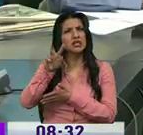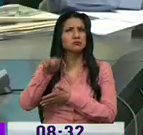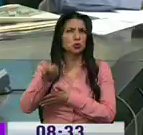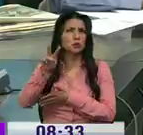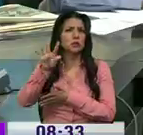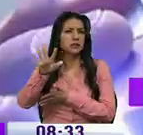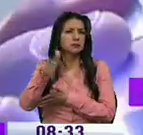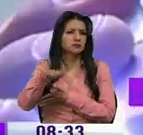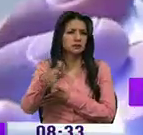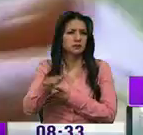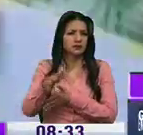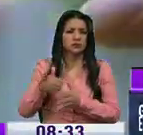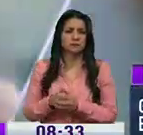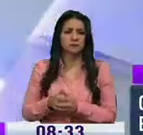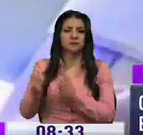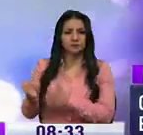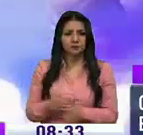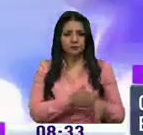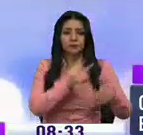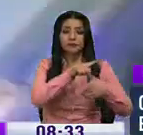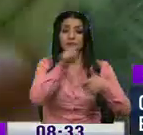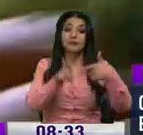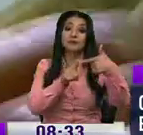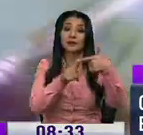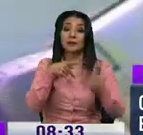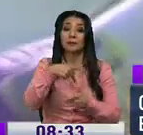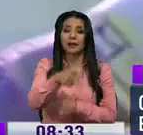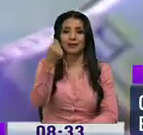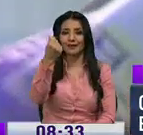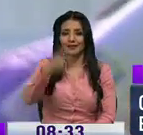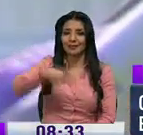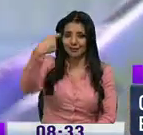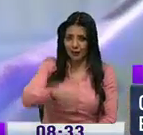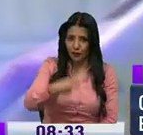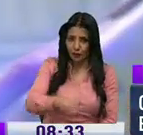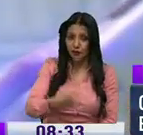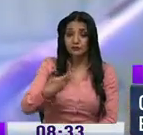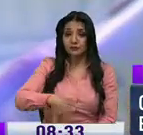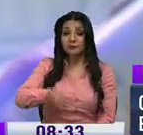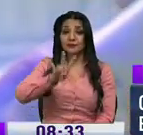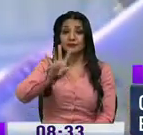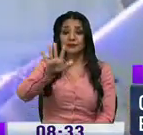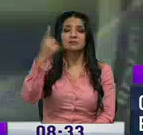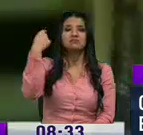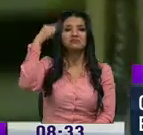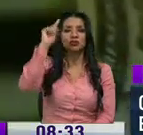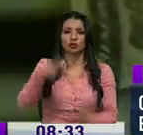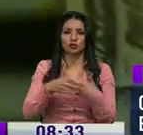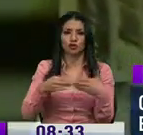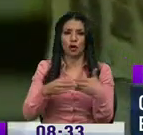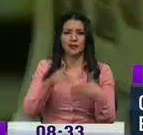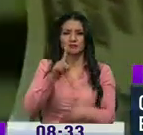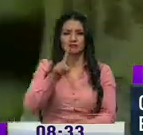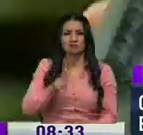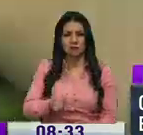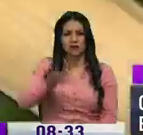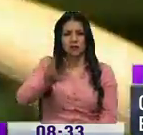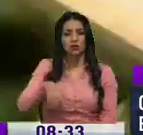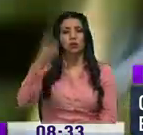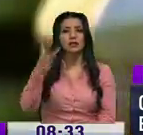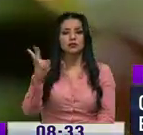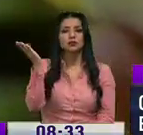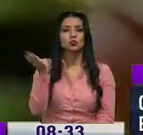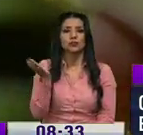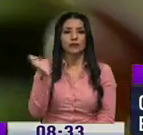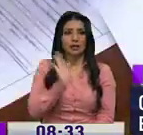3.323 más o menos. El segundo sistema de pago es en efectivo. Se ha desembolsado 73 millones de dólares a 1.516 jubilados